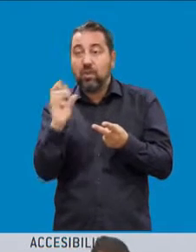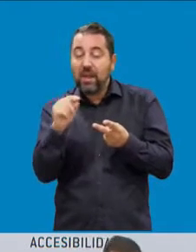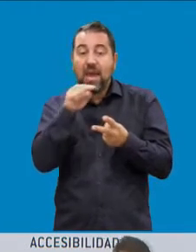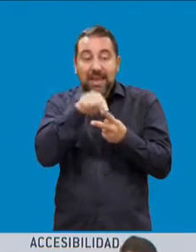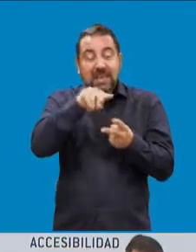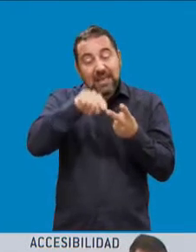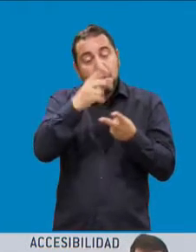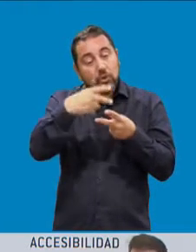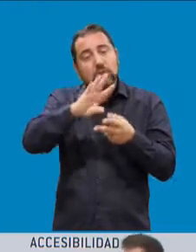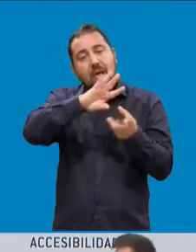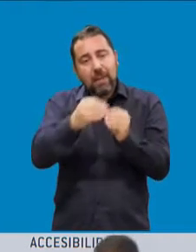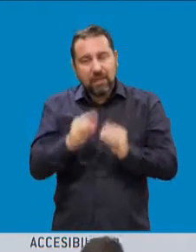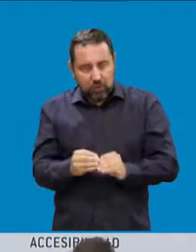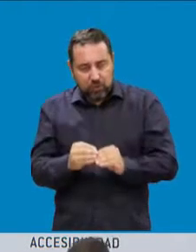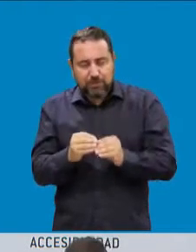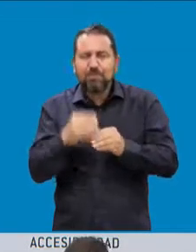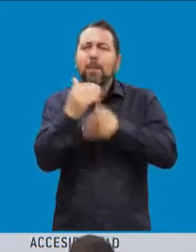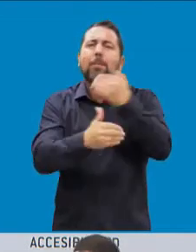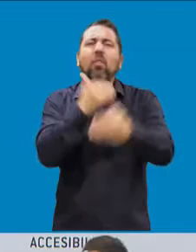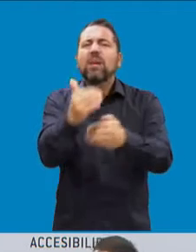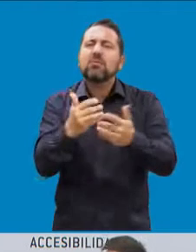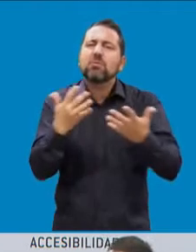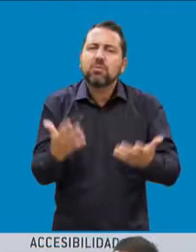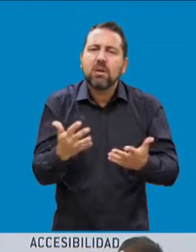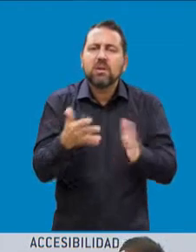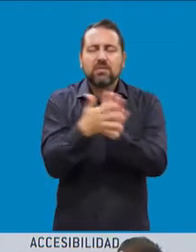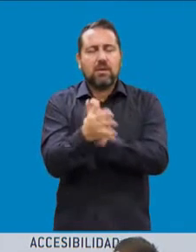WCAG 2.0. El proceso